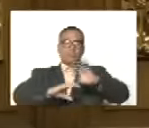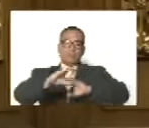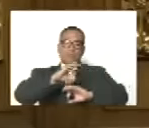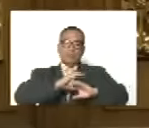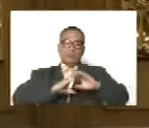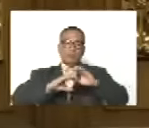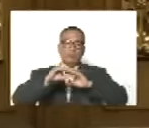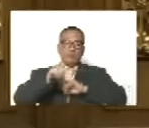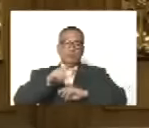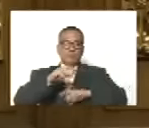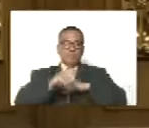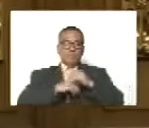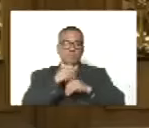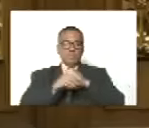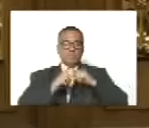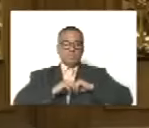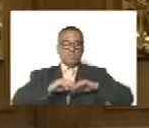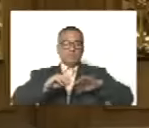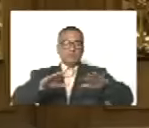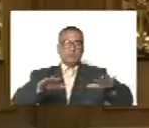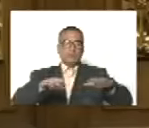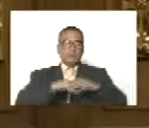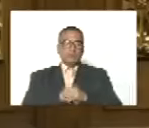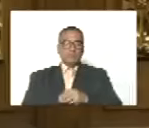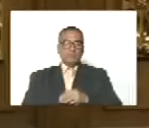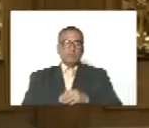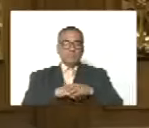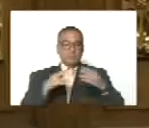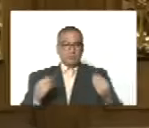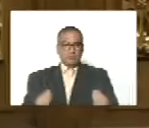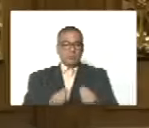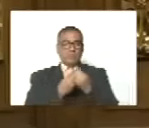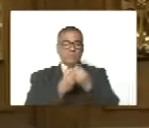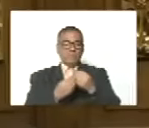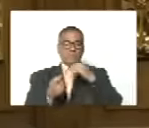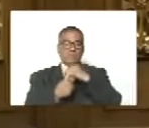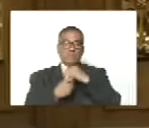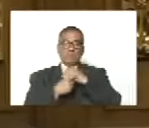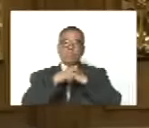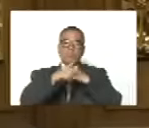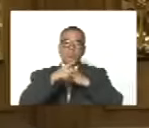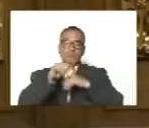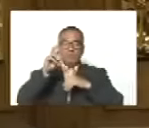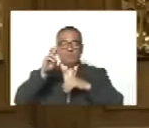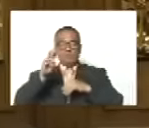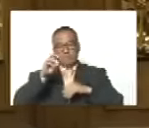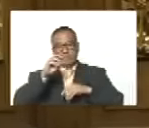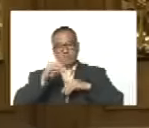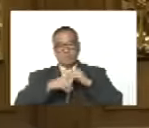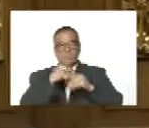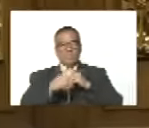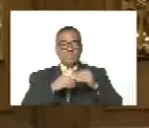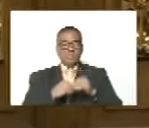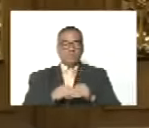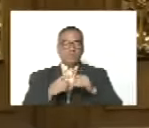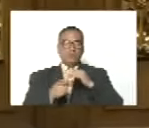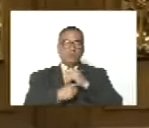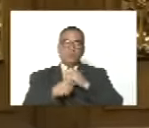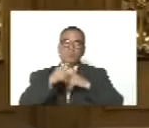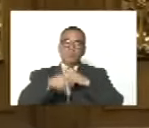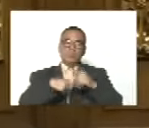científicamente de lo que es el extensionismo, el acompañamiento técnico para la modernización de las